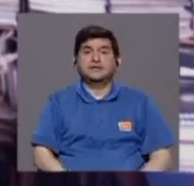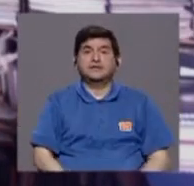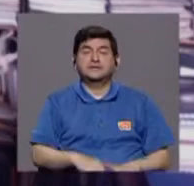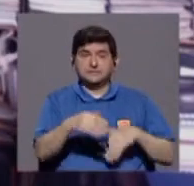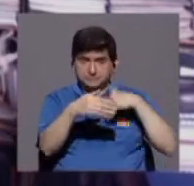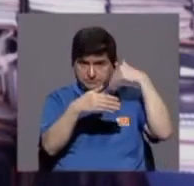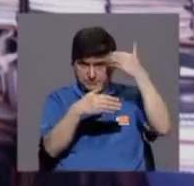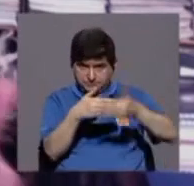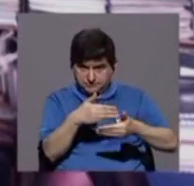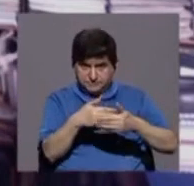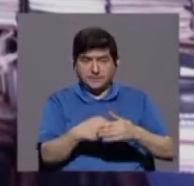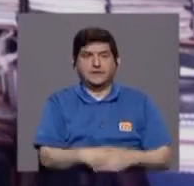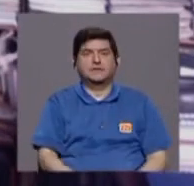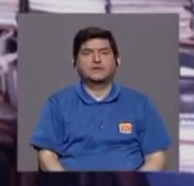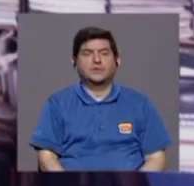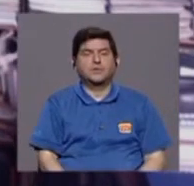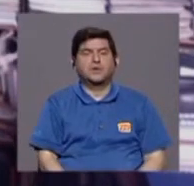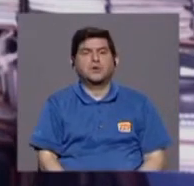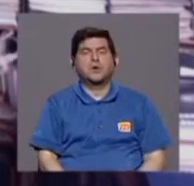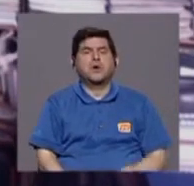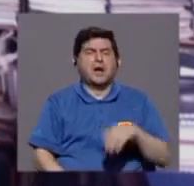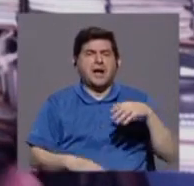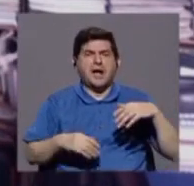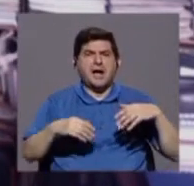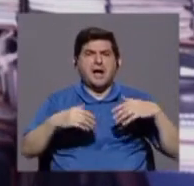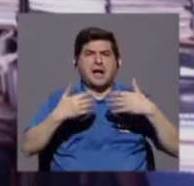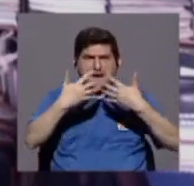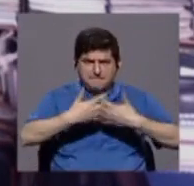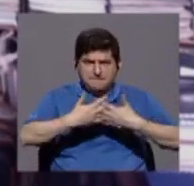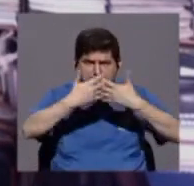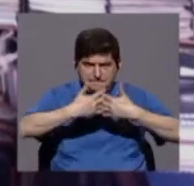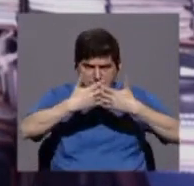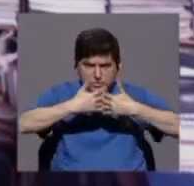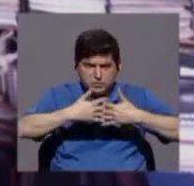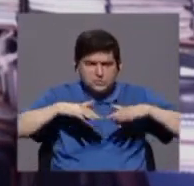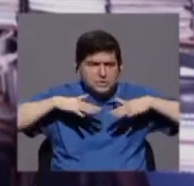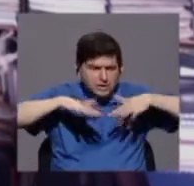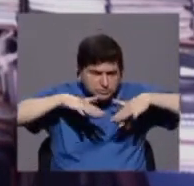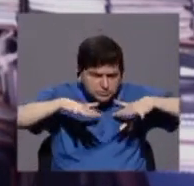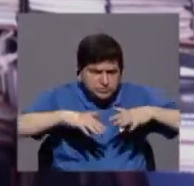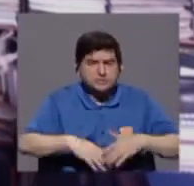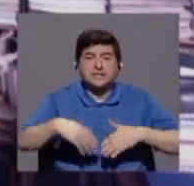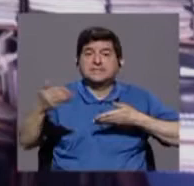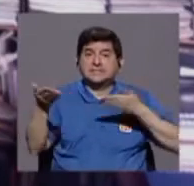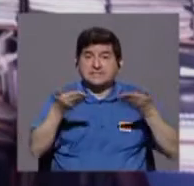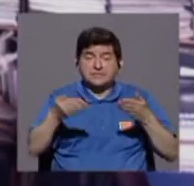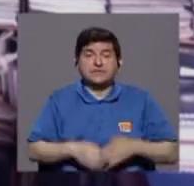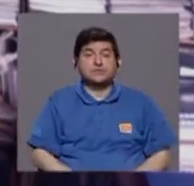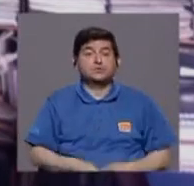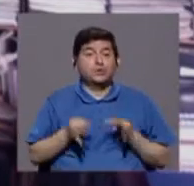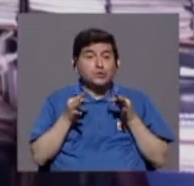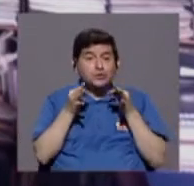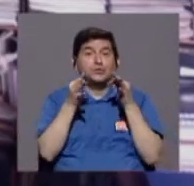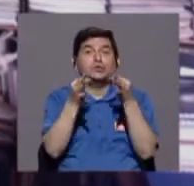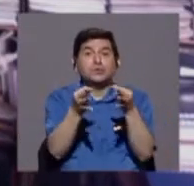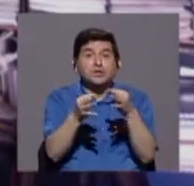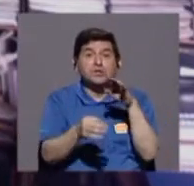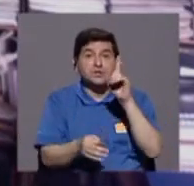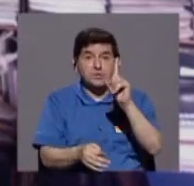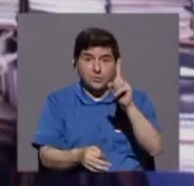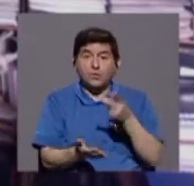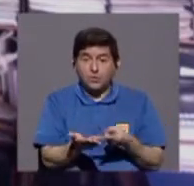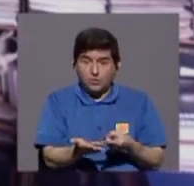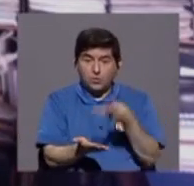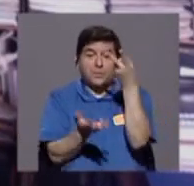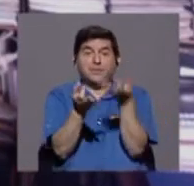Después, bueno, maquila, todas las actividades de servicios, el turismo como un rubro